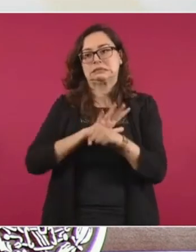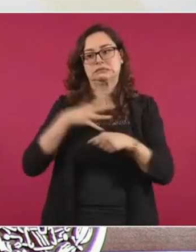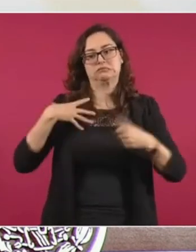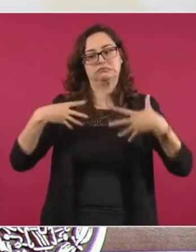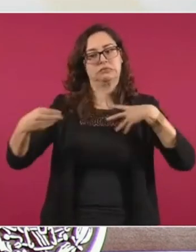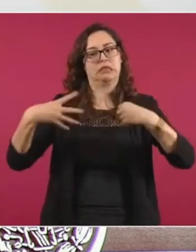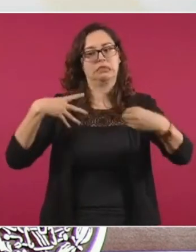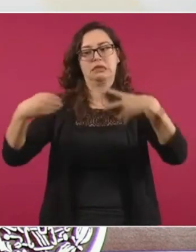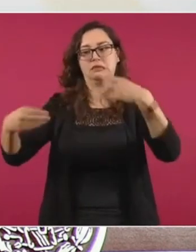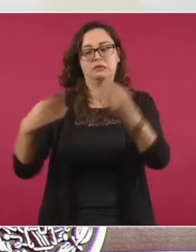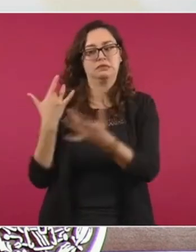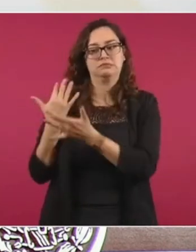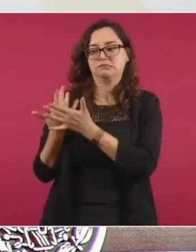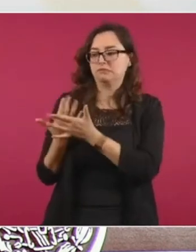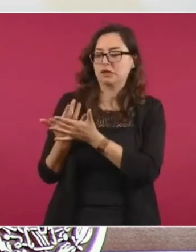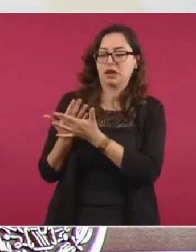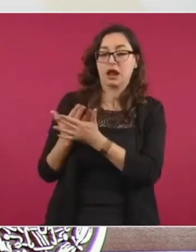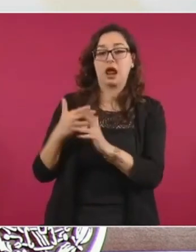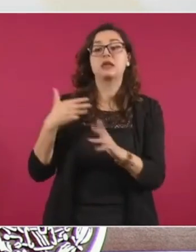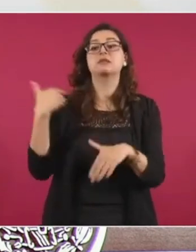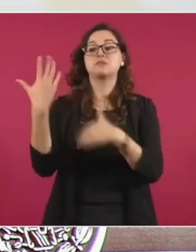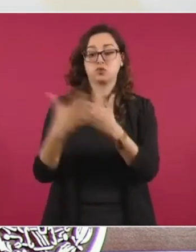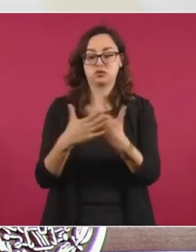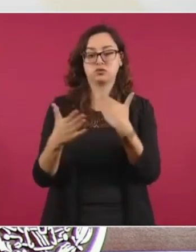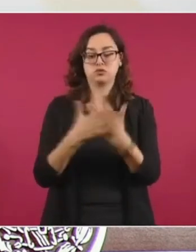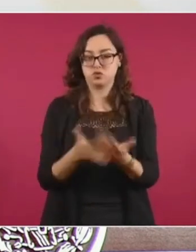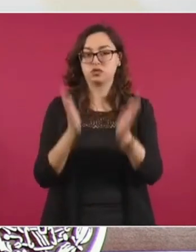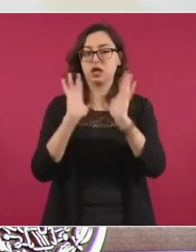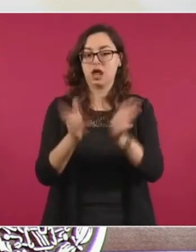temporada navideña.